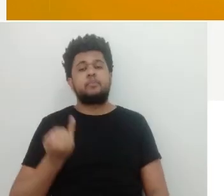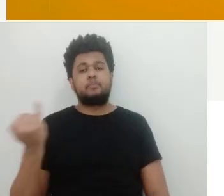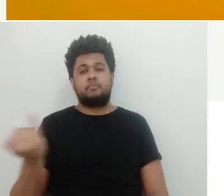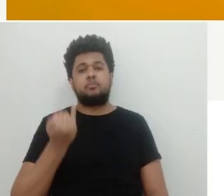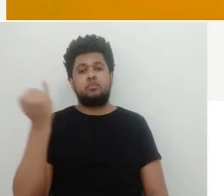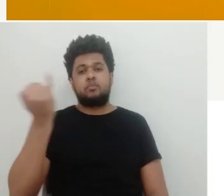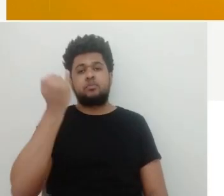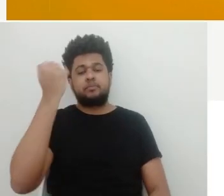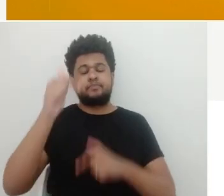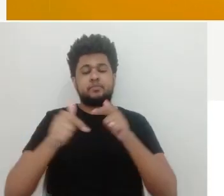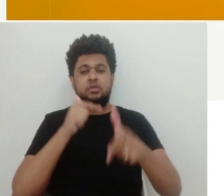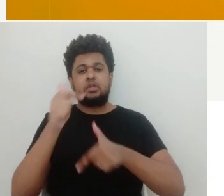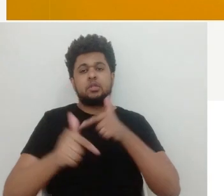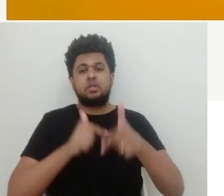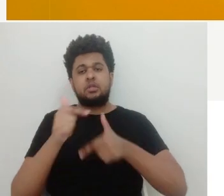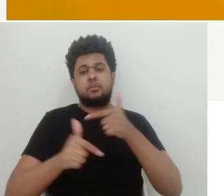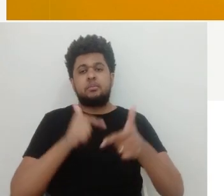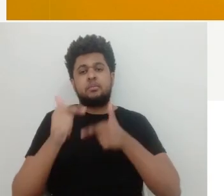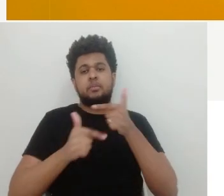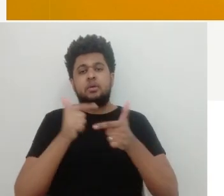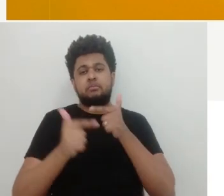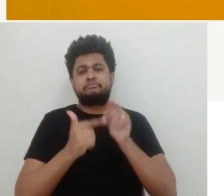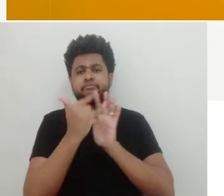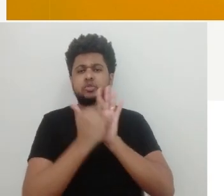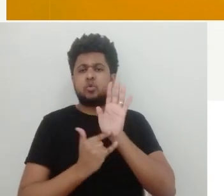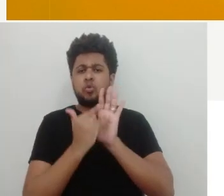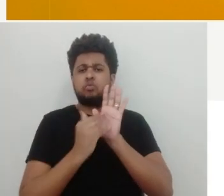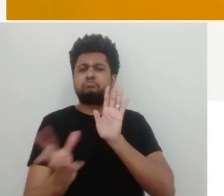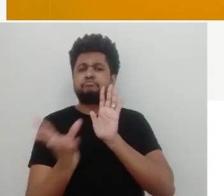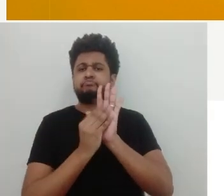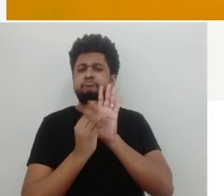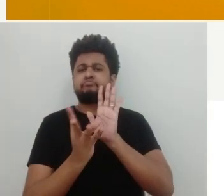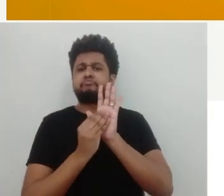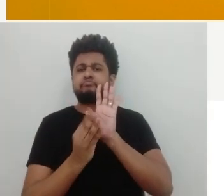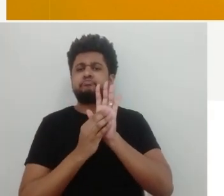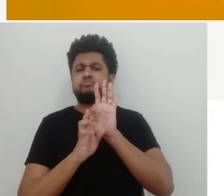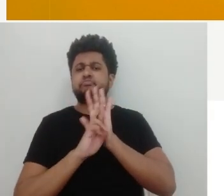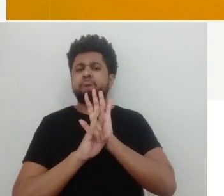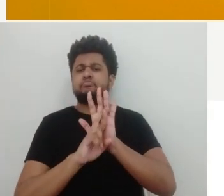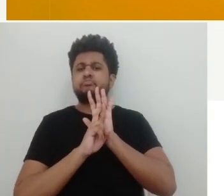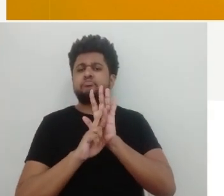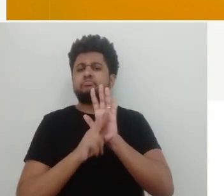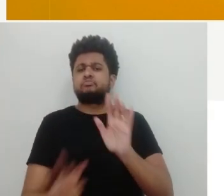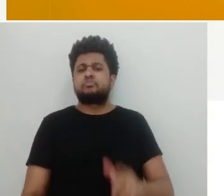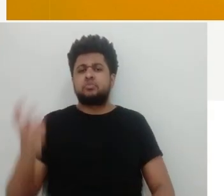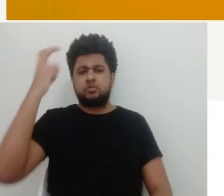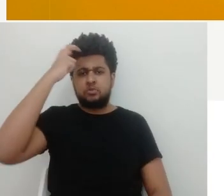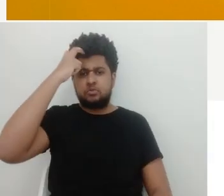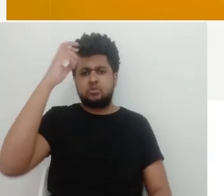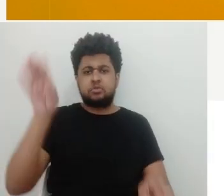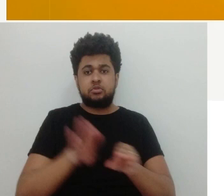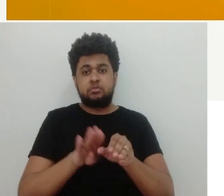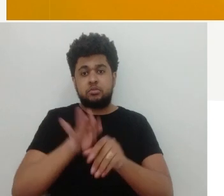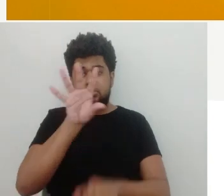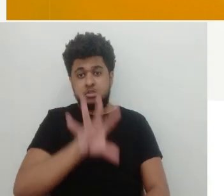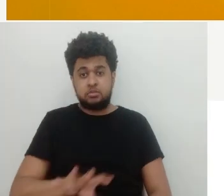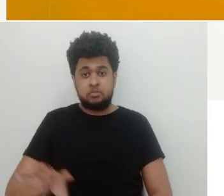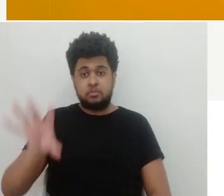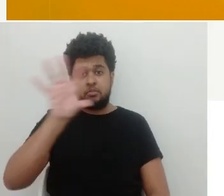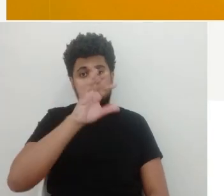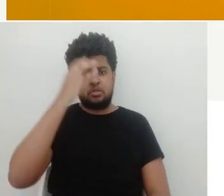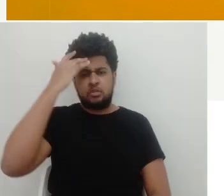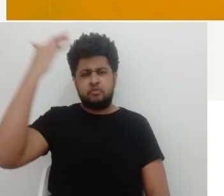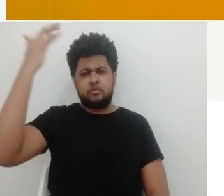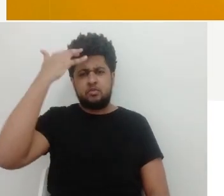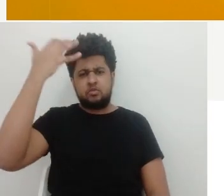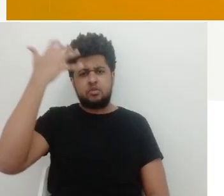el espacio para reflexionar sobre ellas, porque es algo que no se hace mucho, ¿verdad?